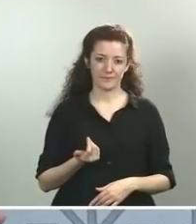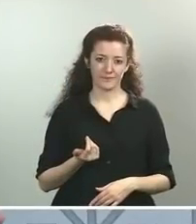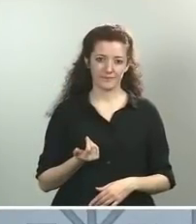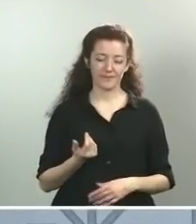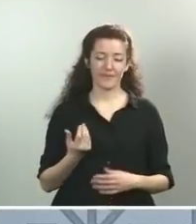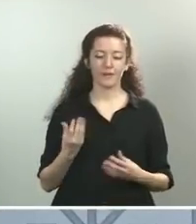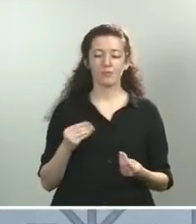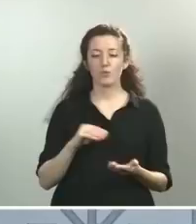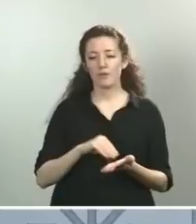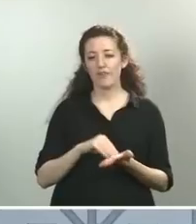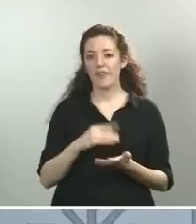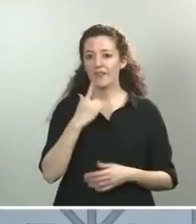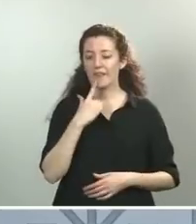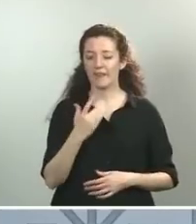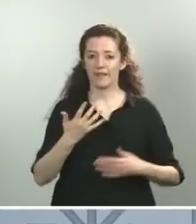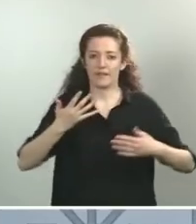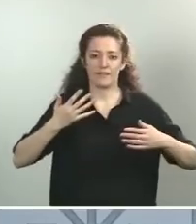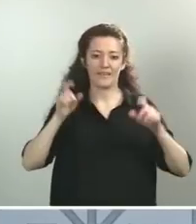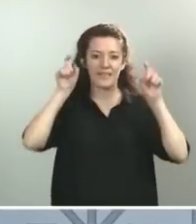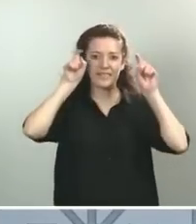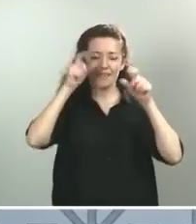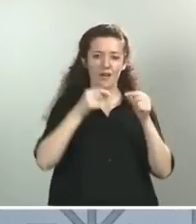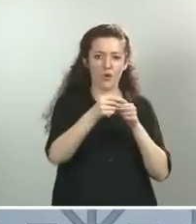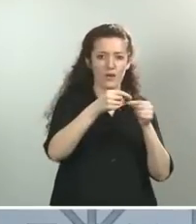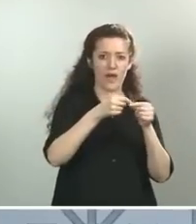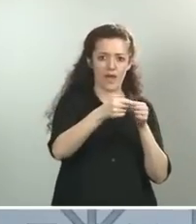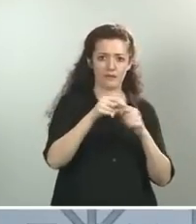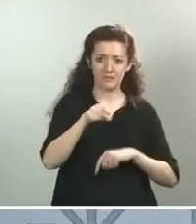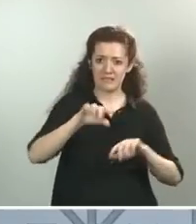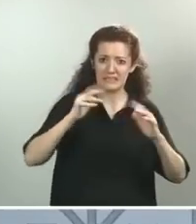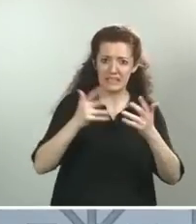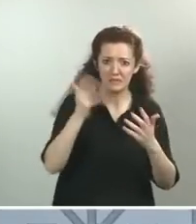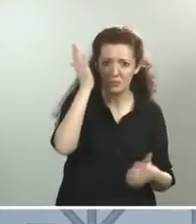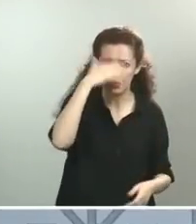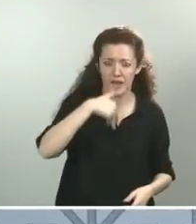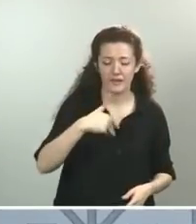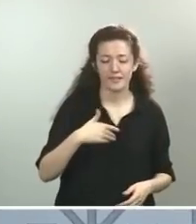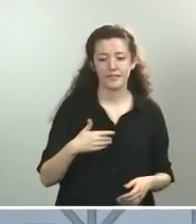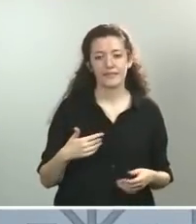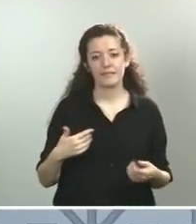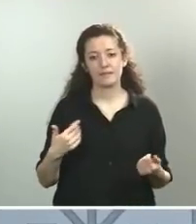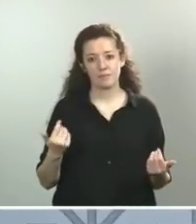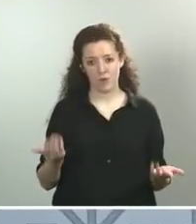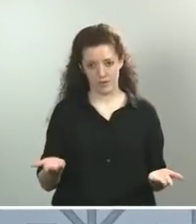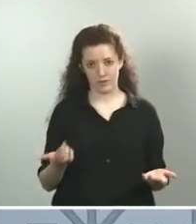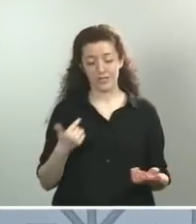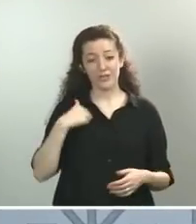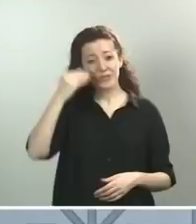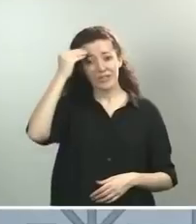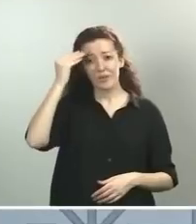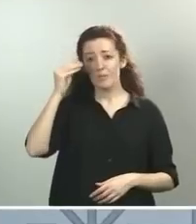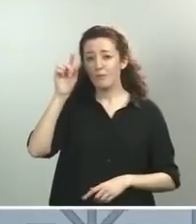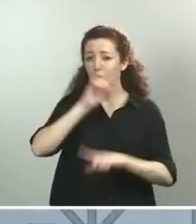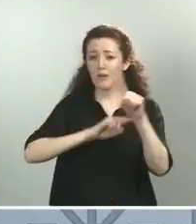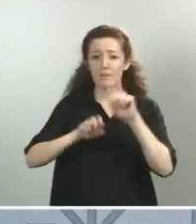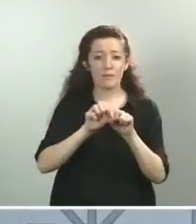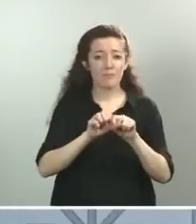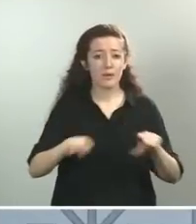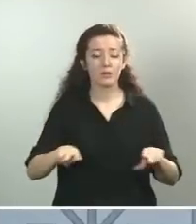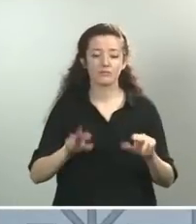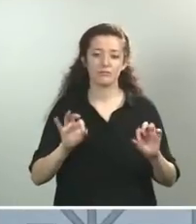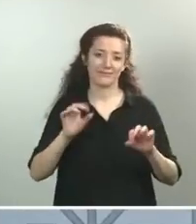pero se non ten internet. Bueno, bueno, eu creo que os problemas máis serios son os psicológicos e son os problemas de